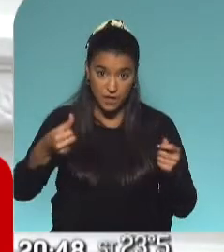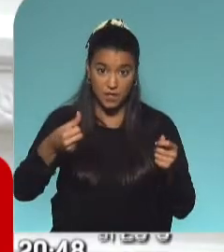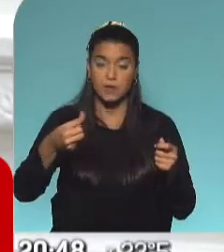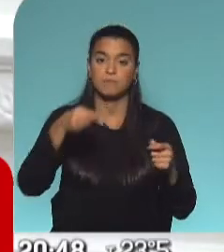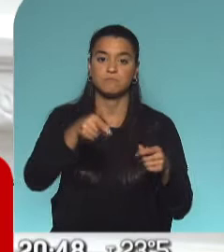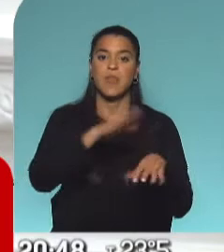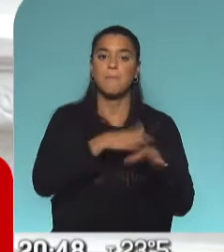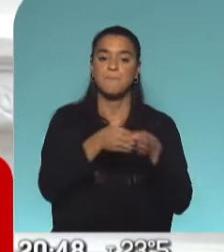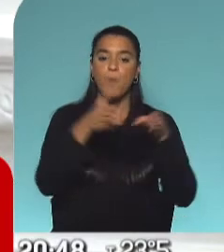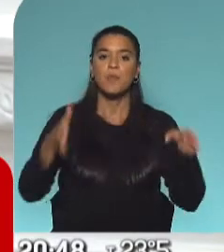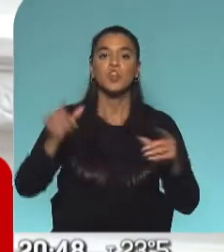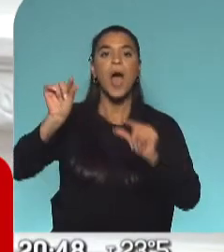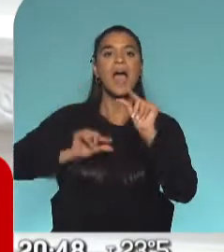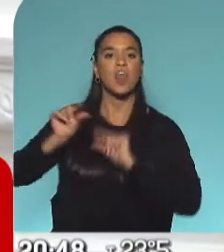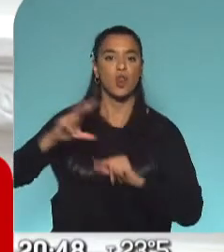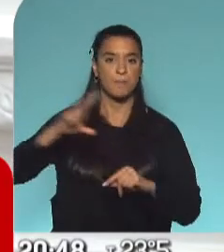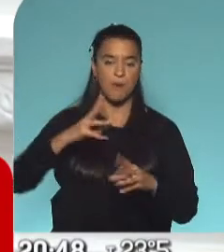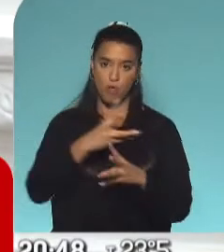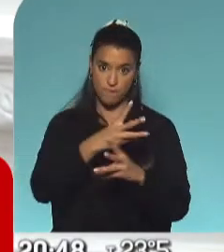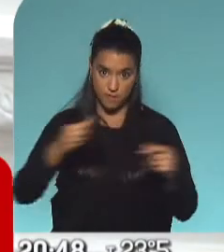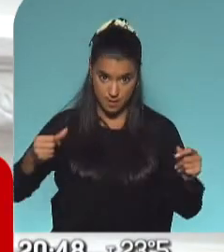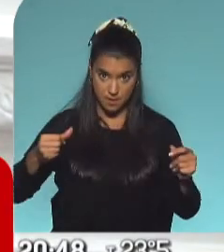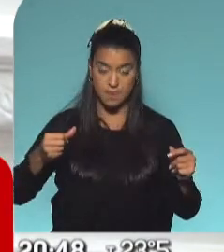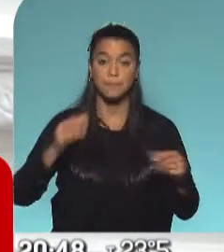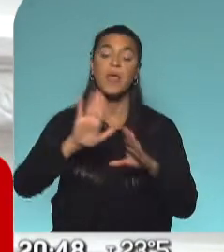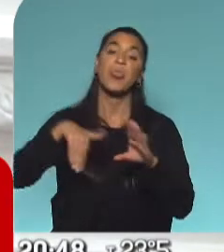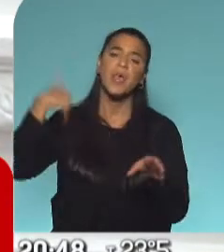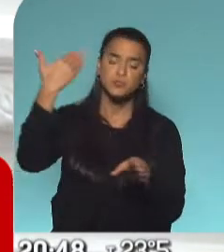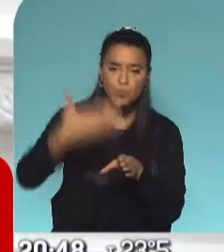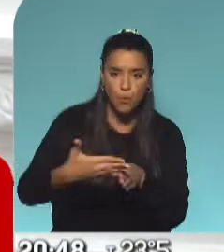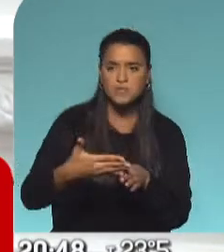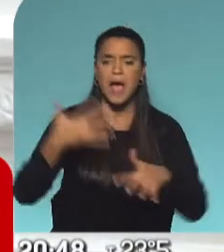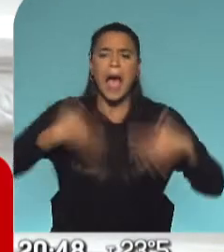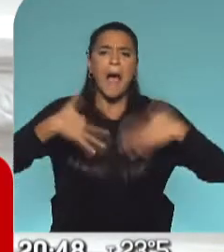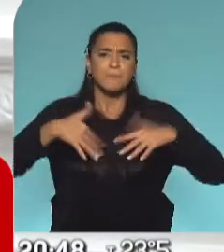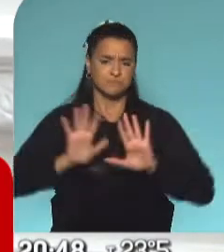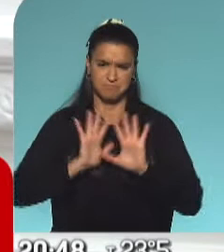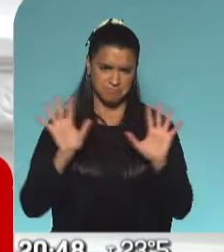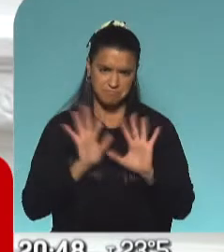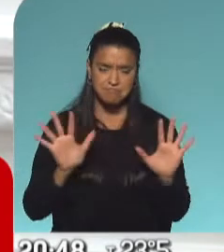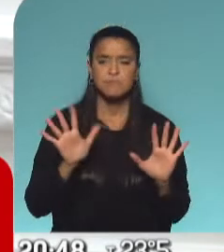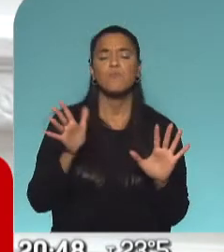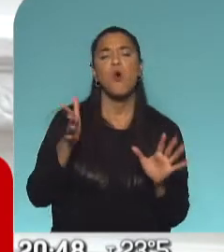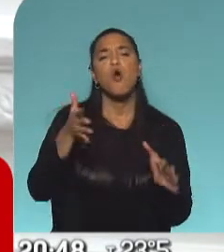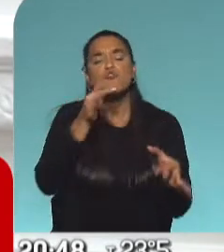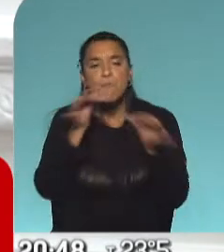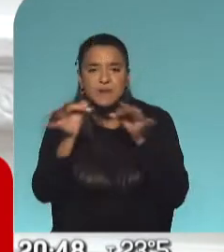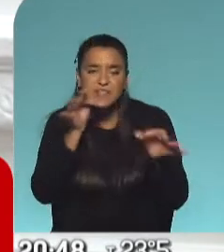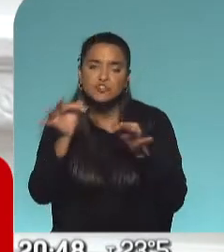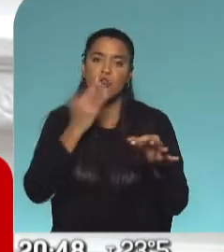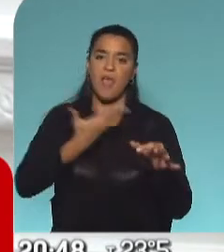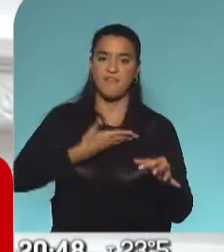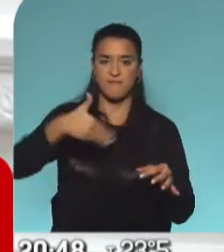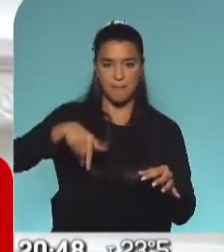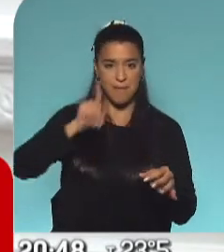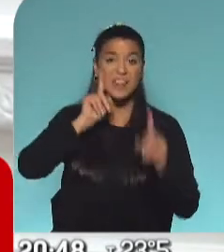esta instancia con los acreedores privados y posterior a eso no hay apuro para empezar las conversaciones con el fondo,